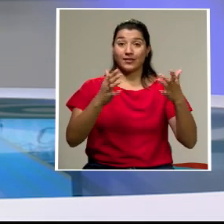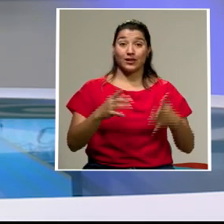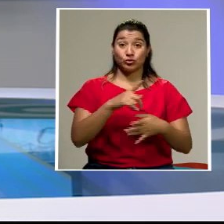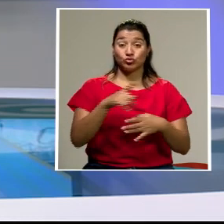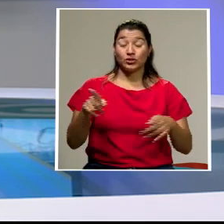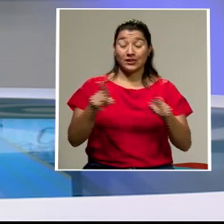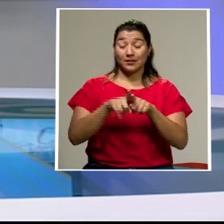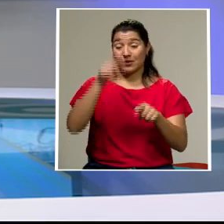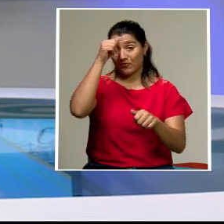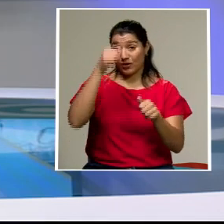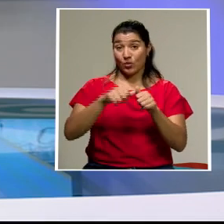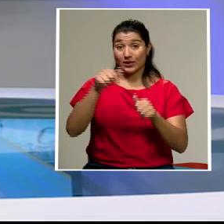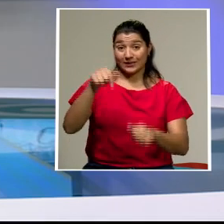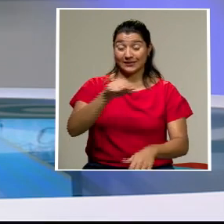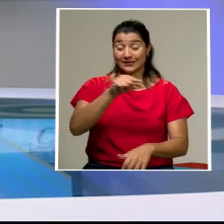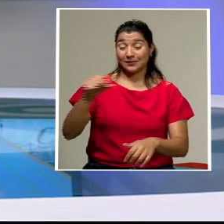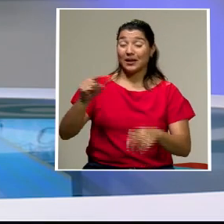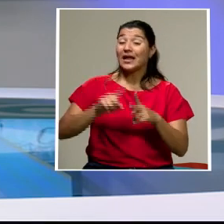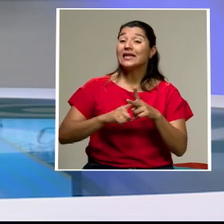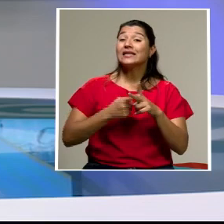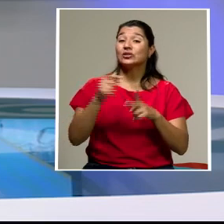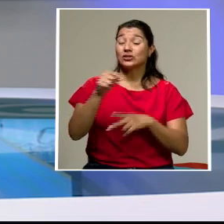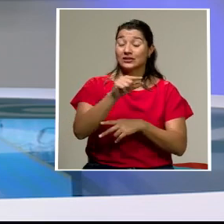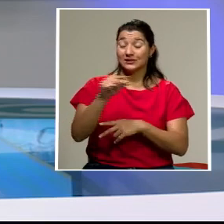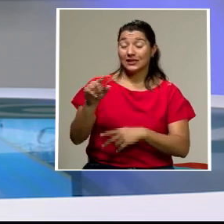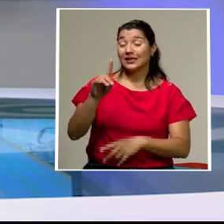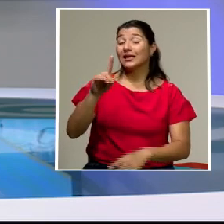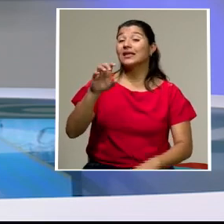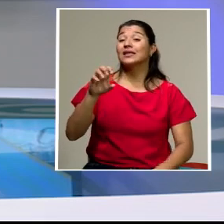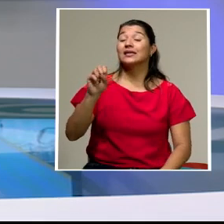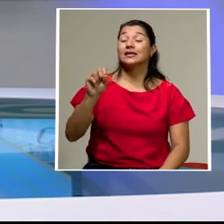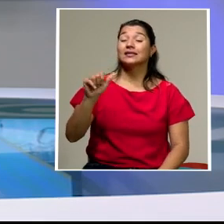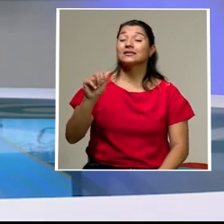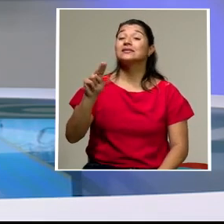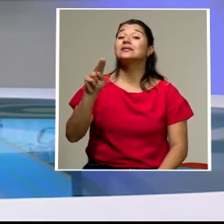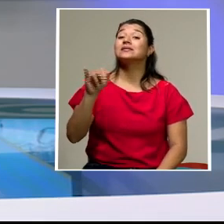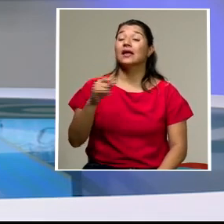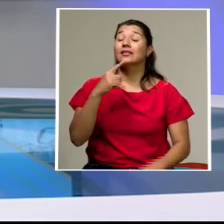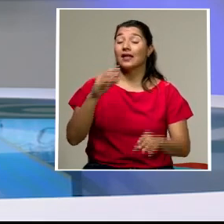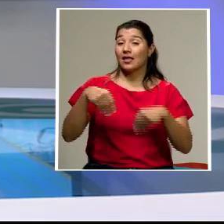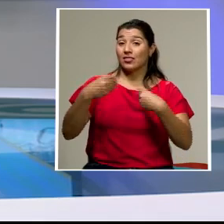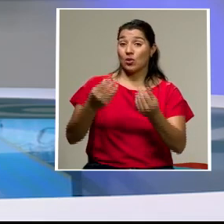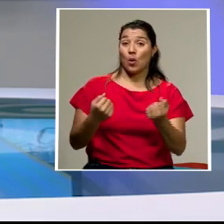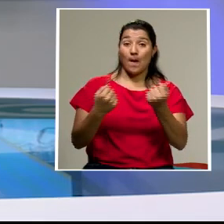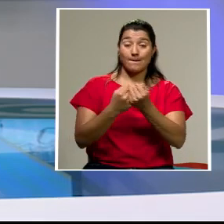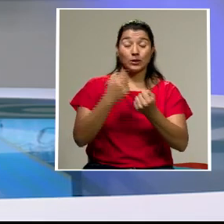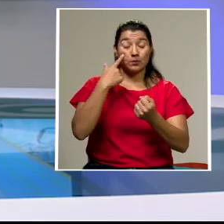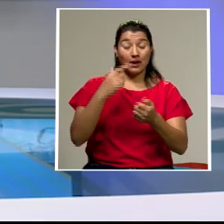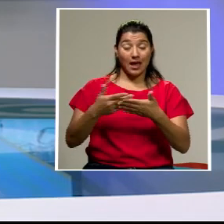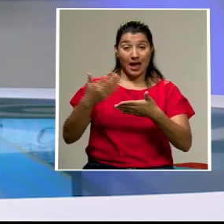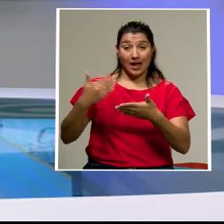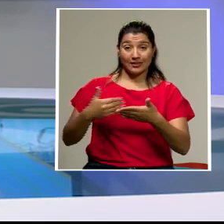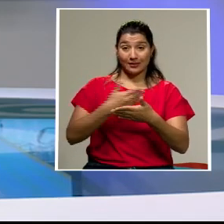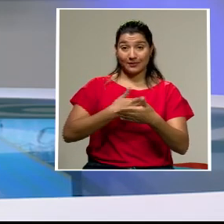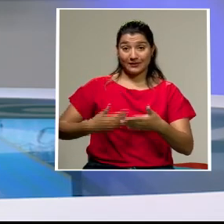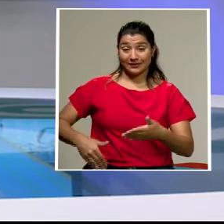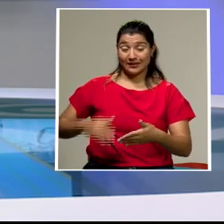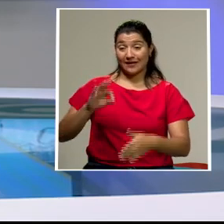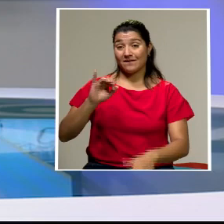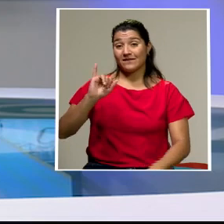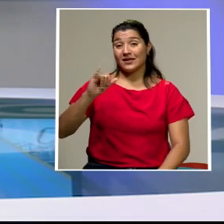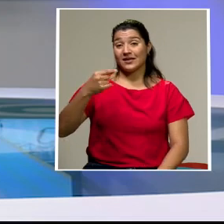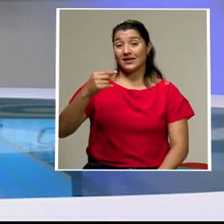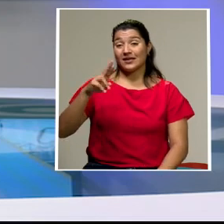también que esta semana, a inicio de esta semana, Antonio Álvarez de Santi dio su apoyo al exmandatario. Recordar que